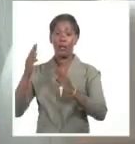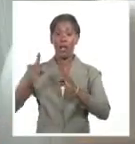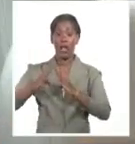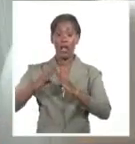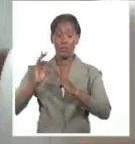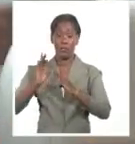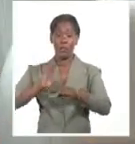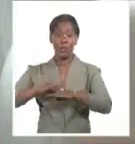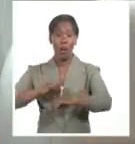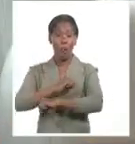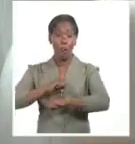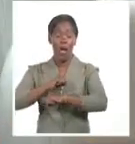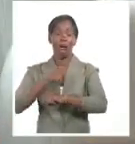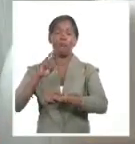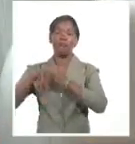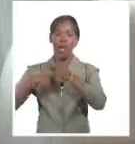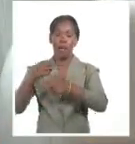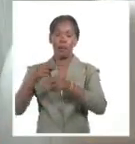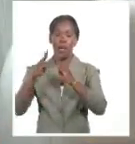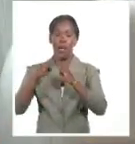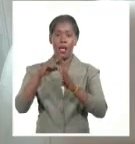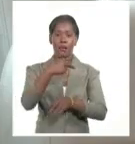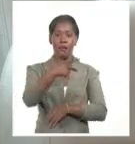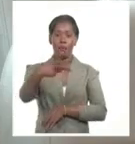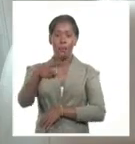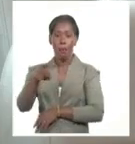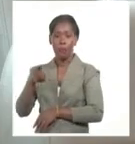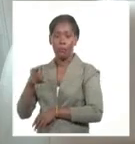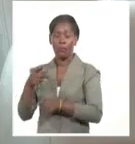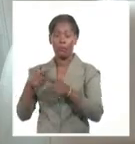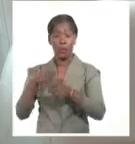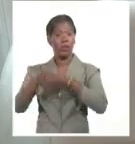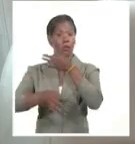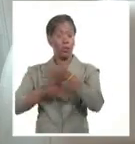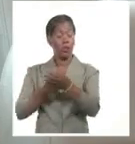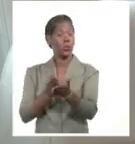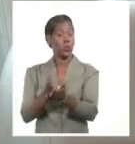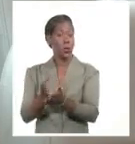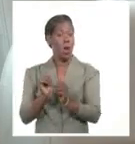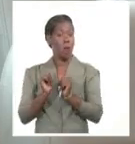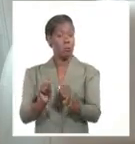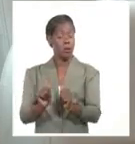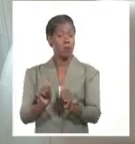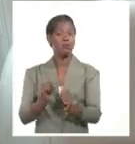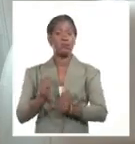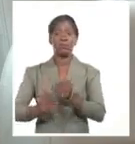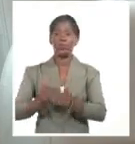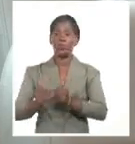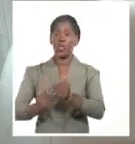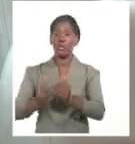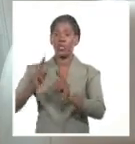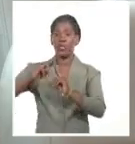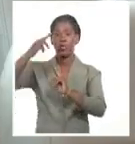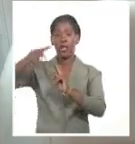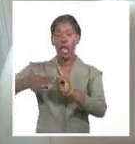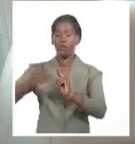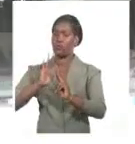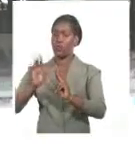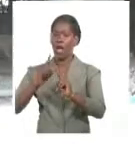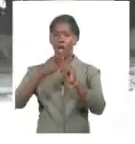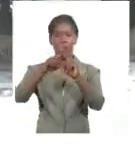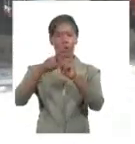explosión asimismo garcía zapata aseguró que marchan a buen ritmo las tareas de recuperación de instalaciones como el teatro martín el templo